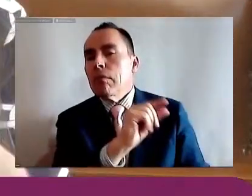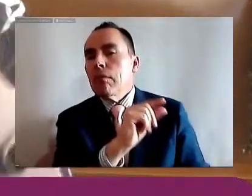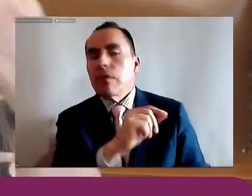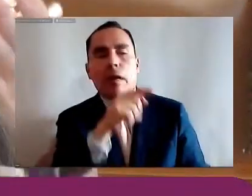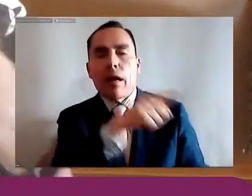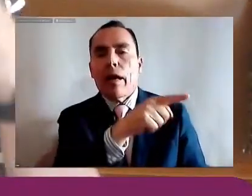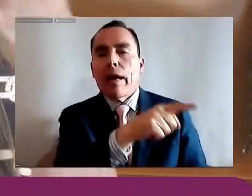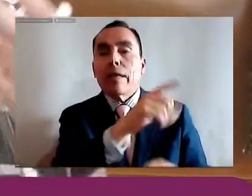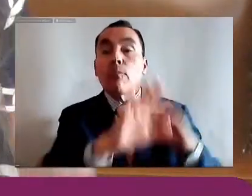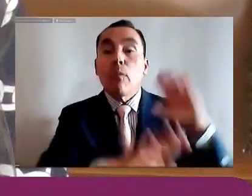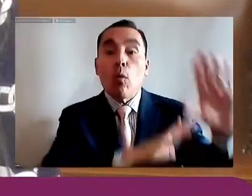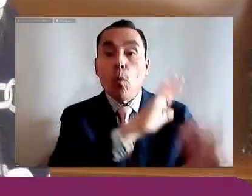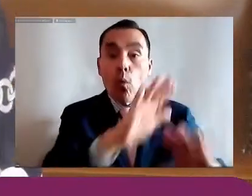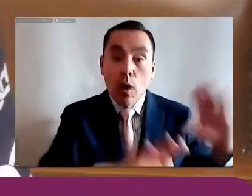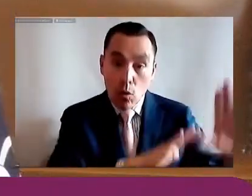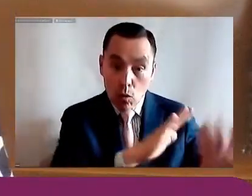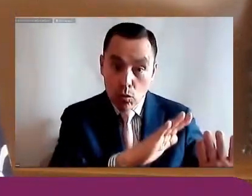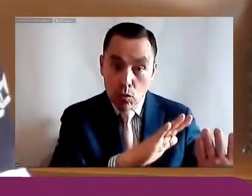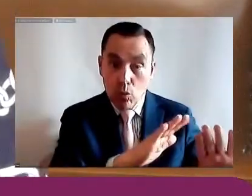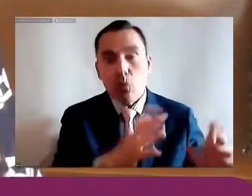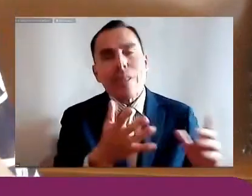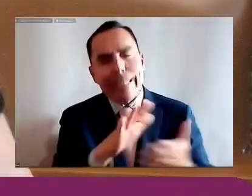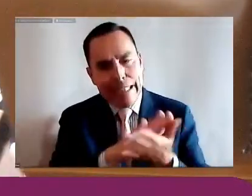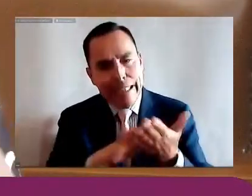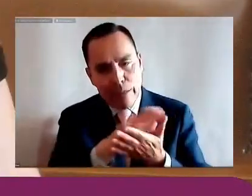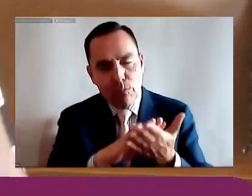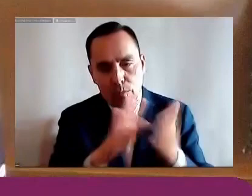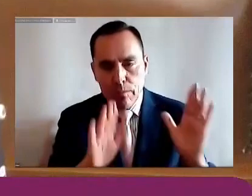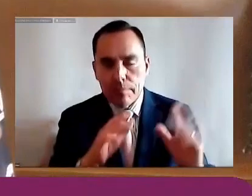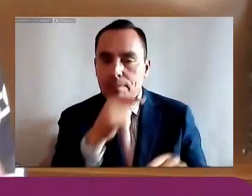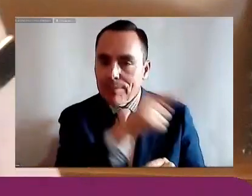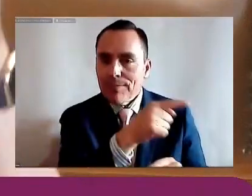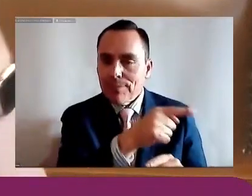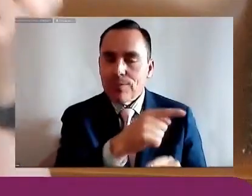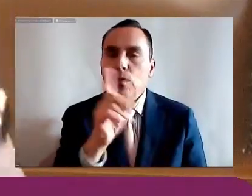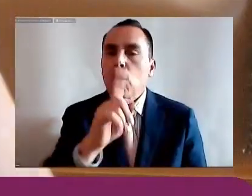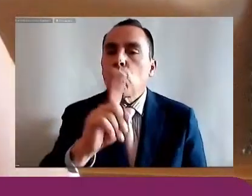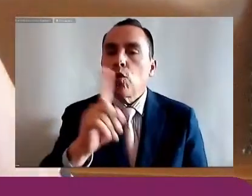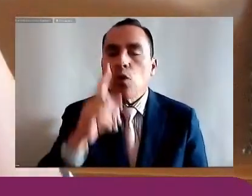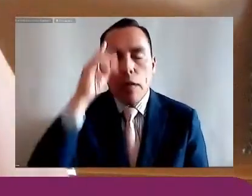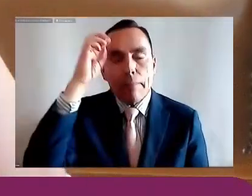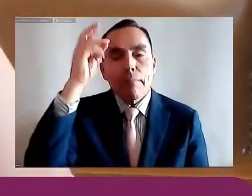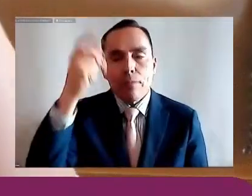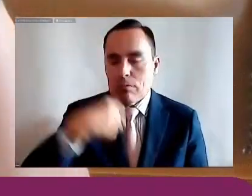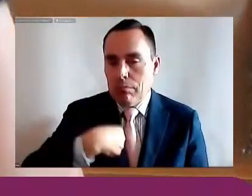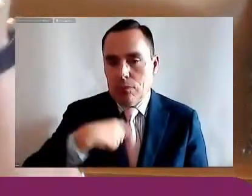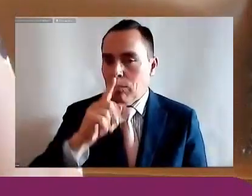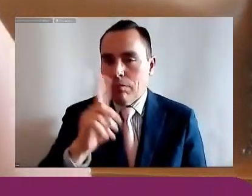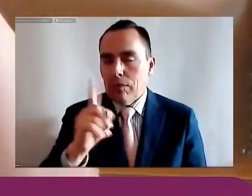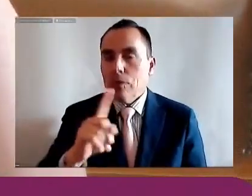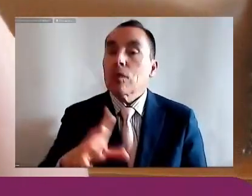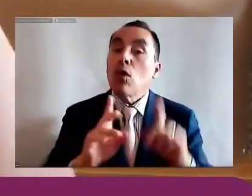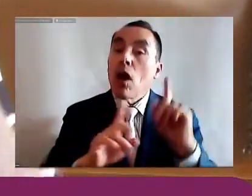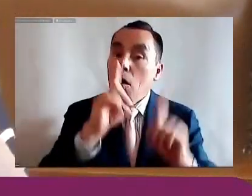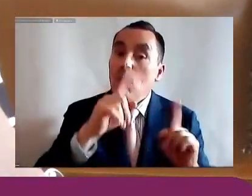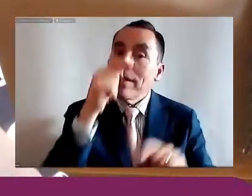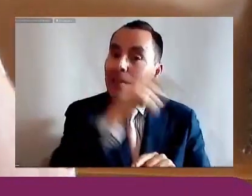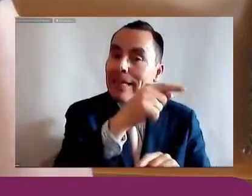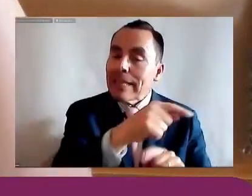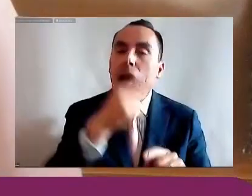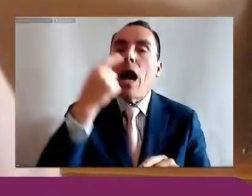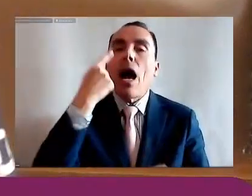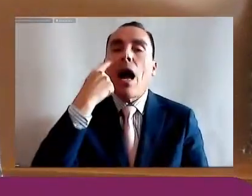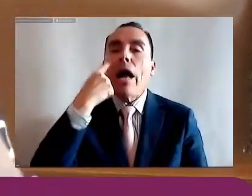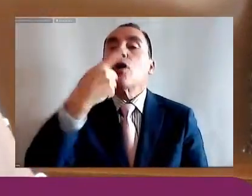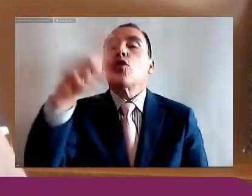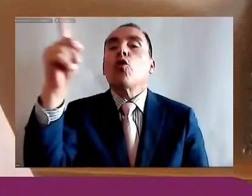cuidadosas. Estoy poniendo un ejemplo que no lo invento yo, sino que es una de las cosas que se ha detectado en otros países,